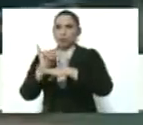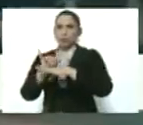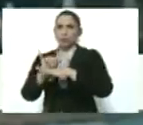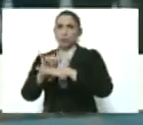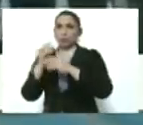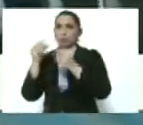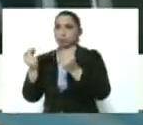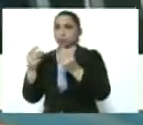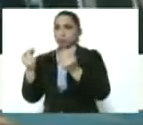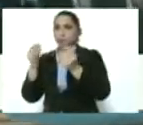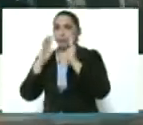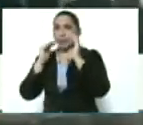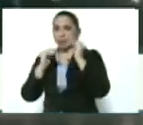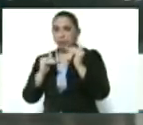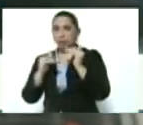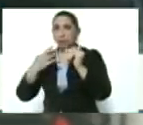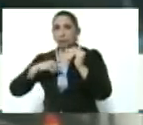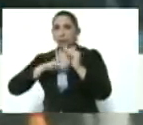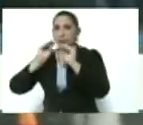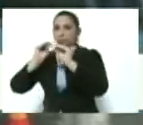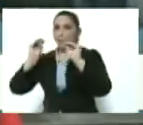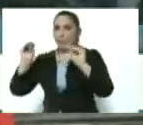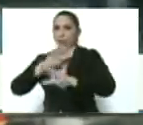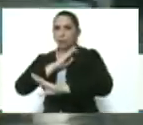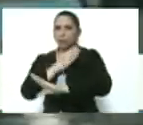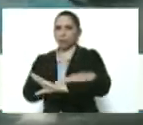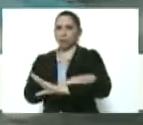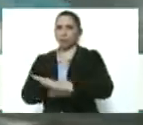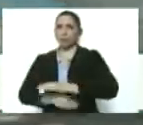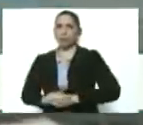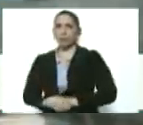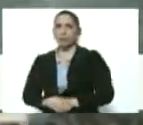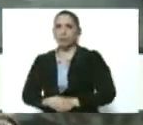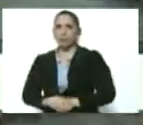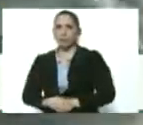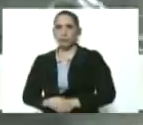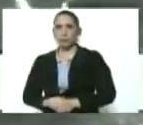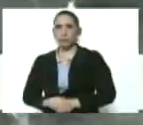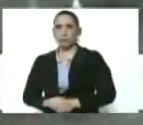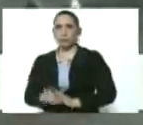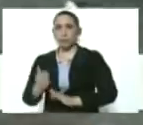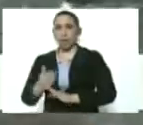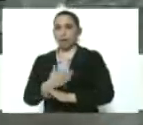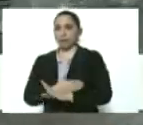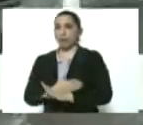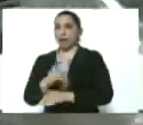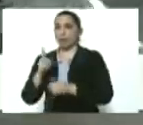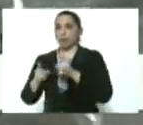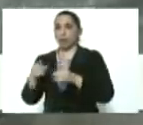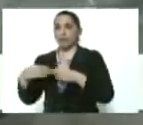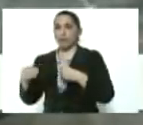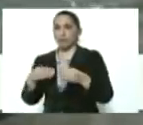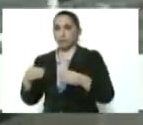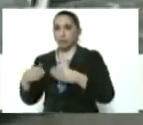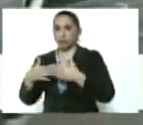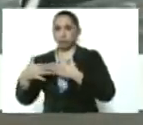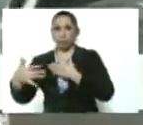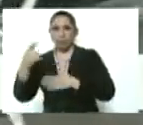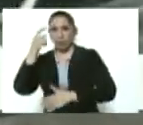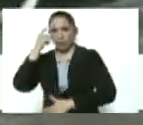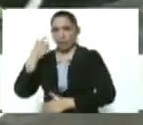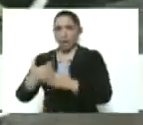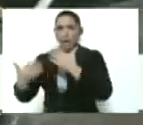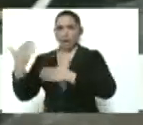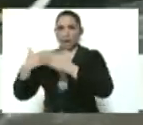pendiente hemos llamado a reforzar ante algunas flexibilizaciones que hubo durante estos días